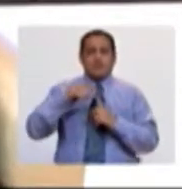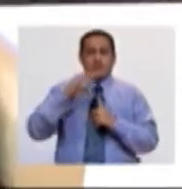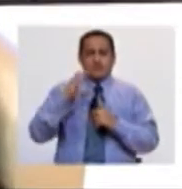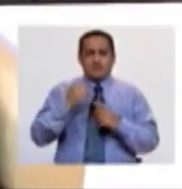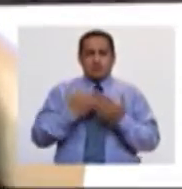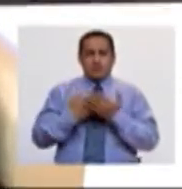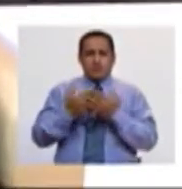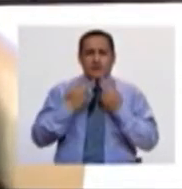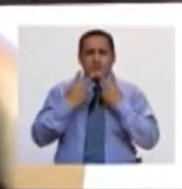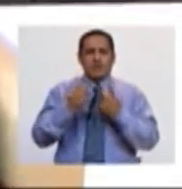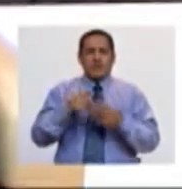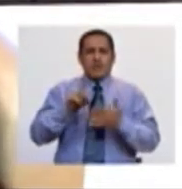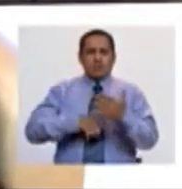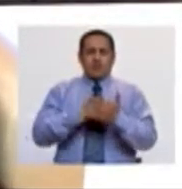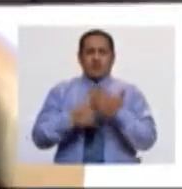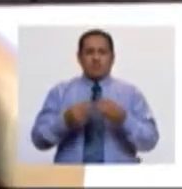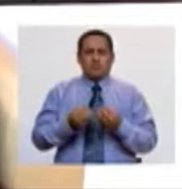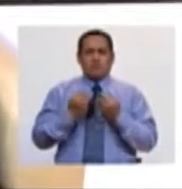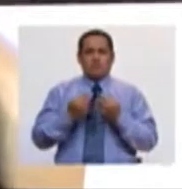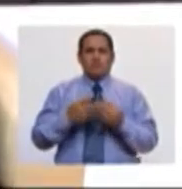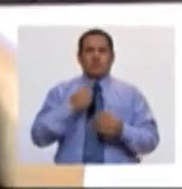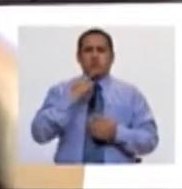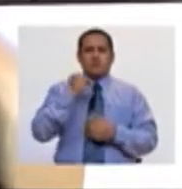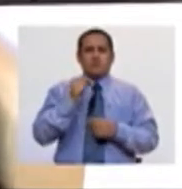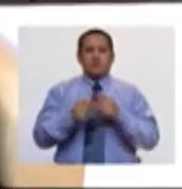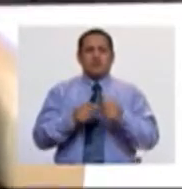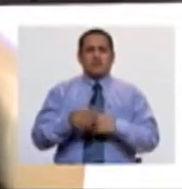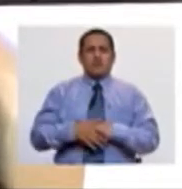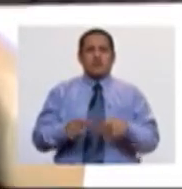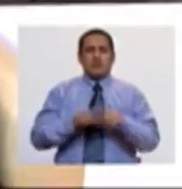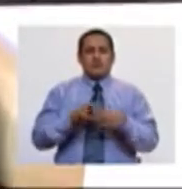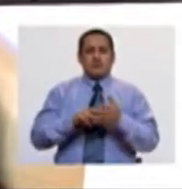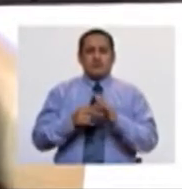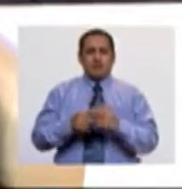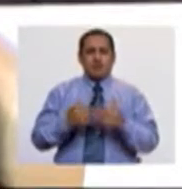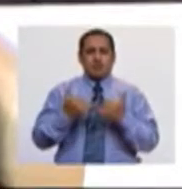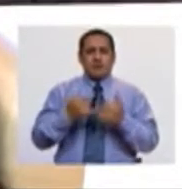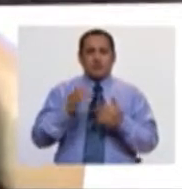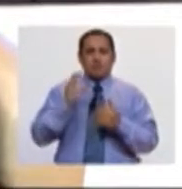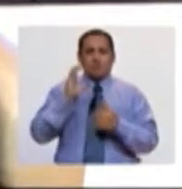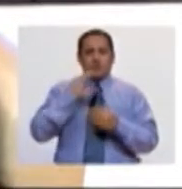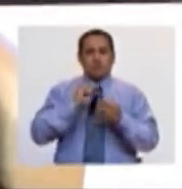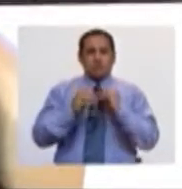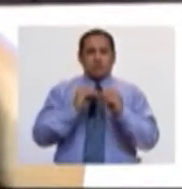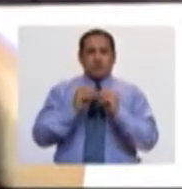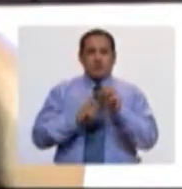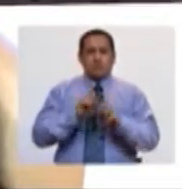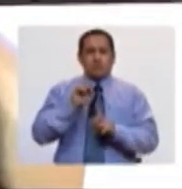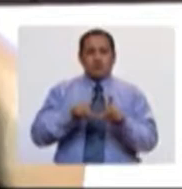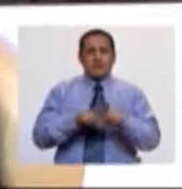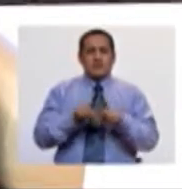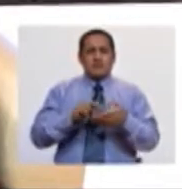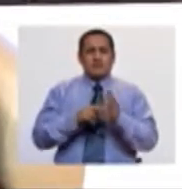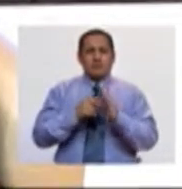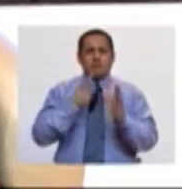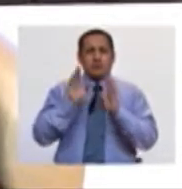en consecuencia, ¿no? A evitar vulneraciones constitucionales a los derechos. Y lo que queda ahora es buscar oportunidades, otras oportunidades.